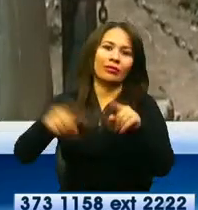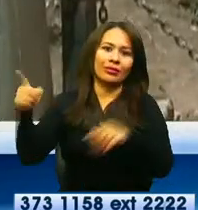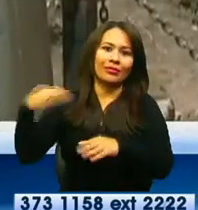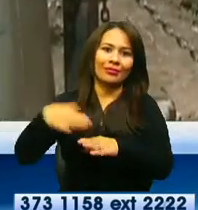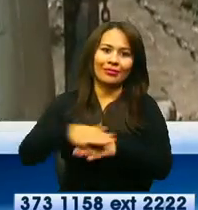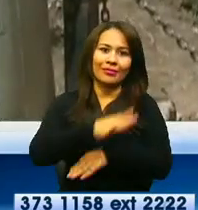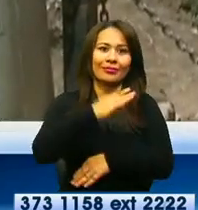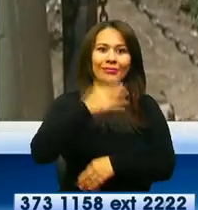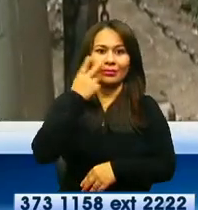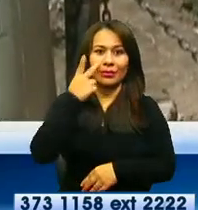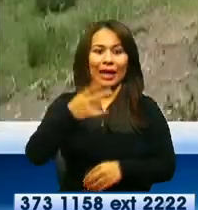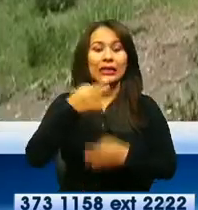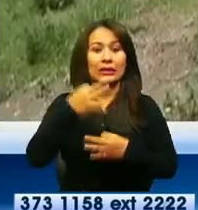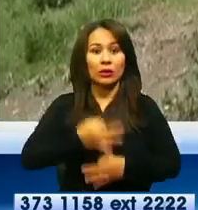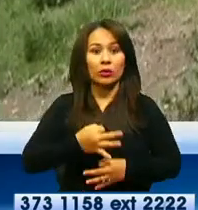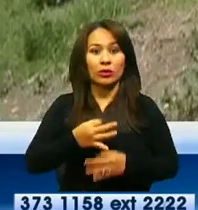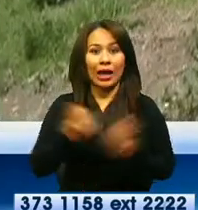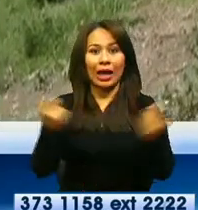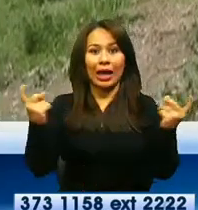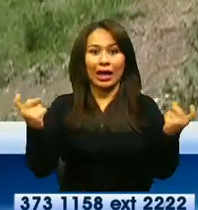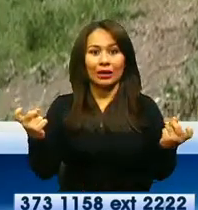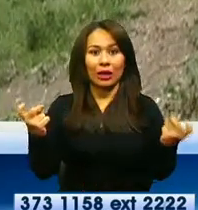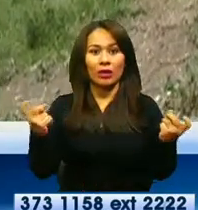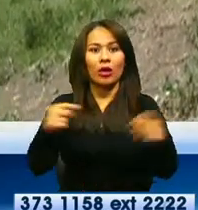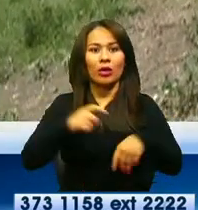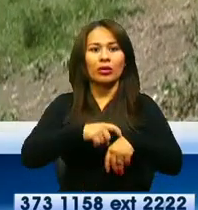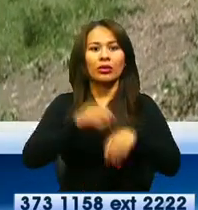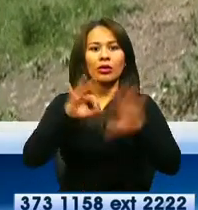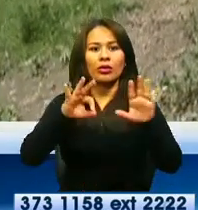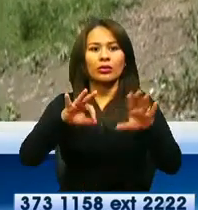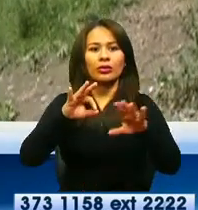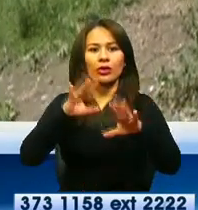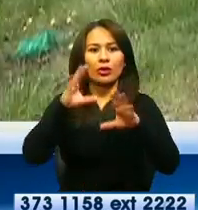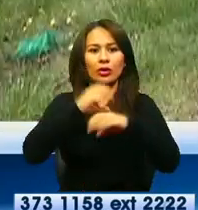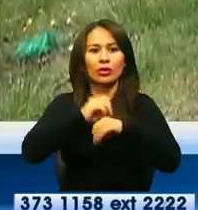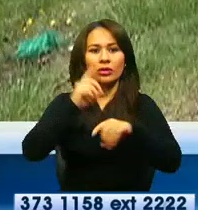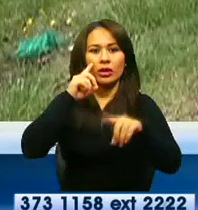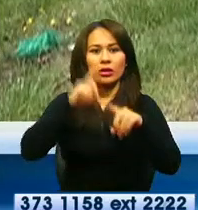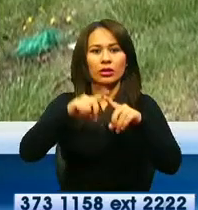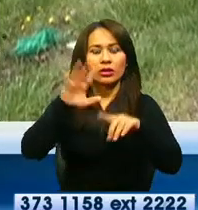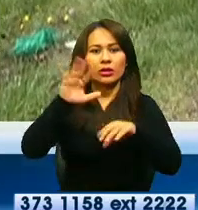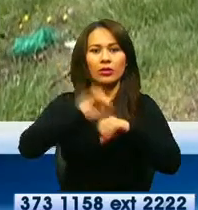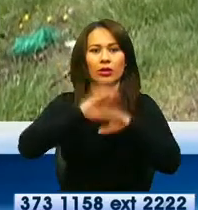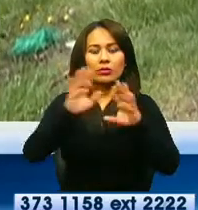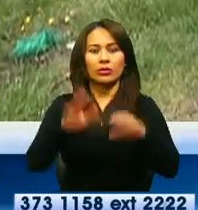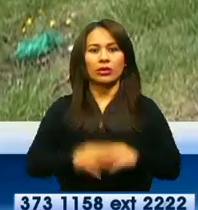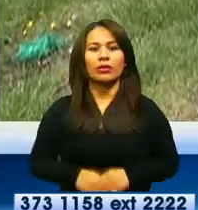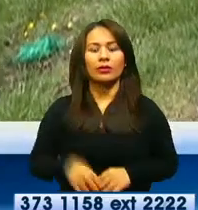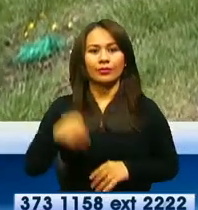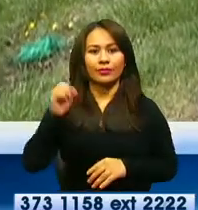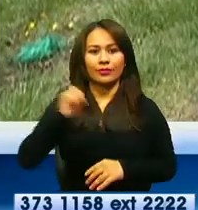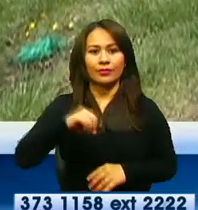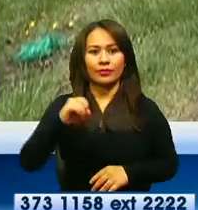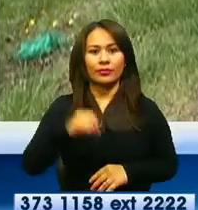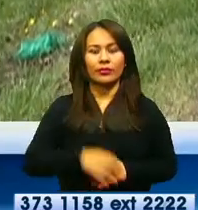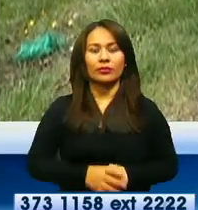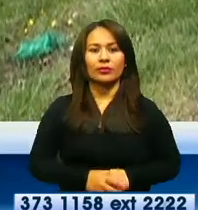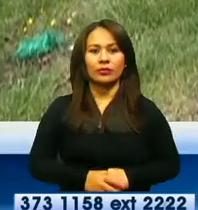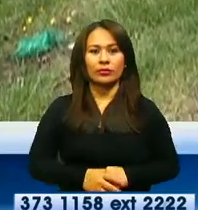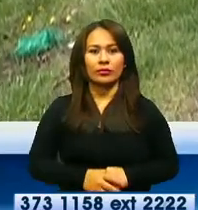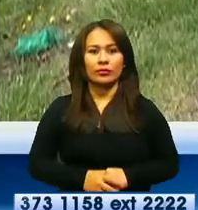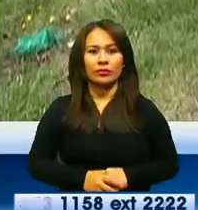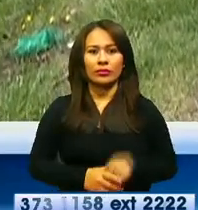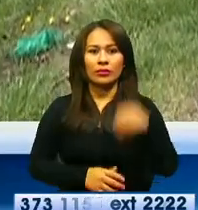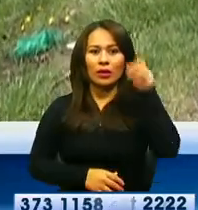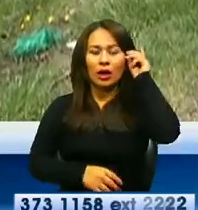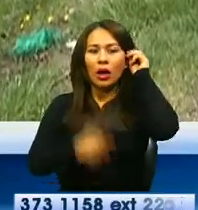que por seguridad permanece con candado de 8 de la noche a 5 de la mañana. ¿Estaban vestidas? Sí, estaba. Una estaba así todo